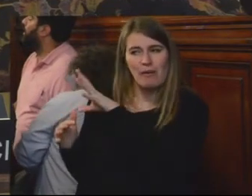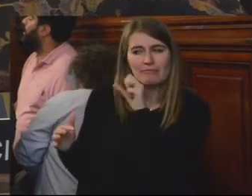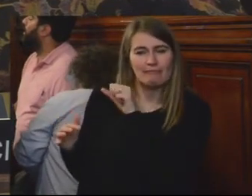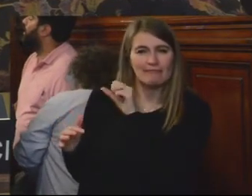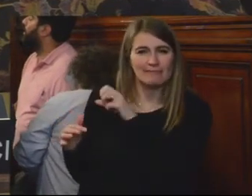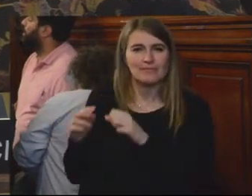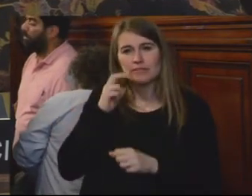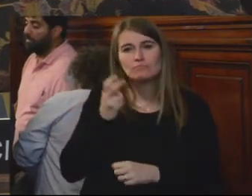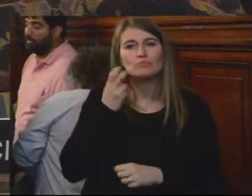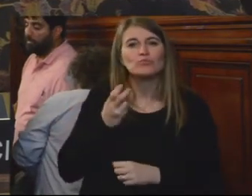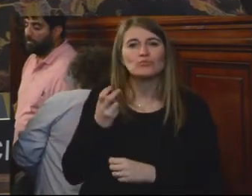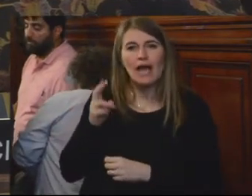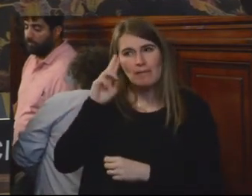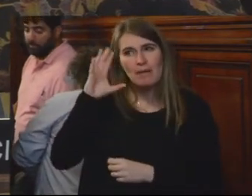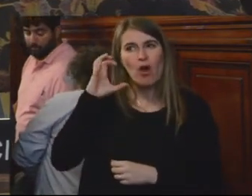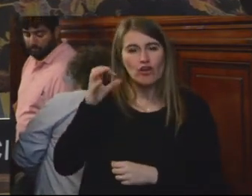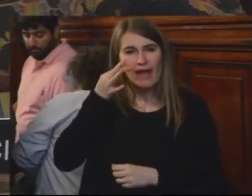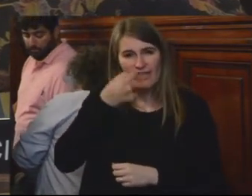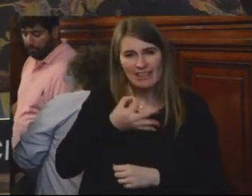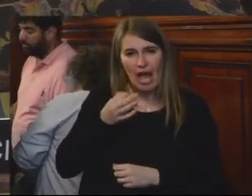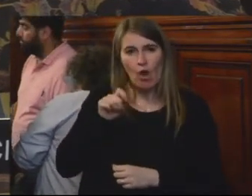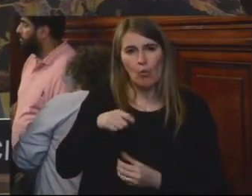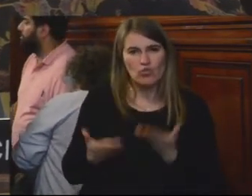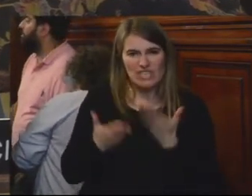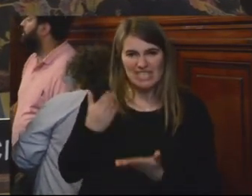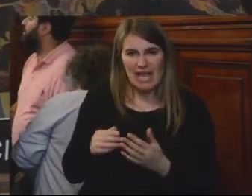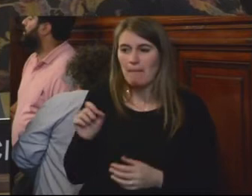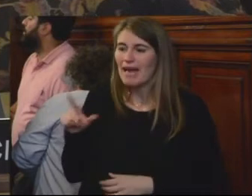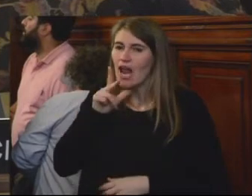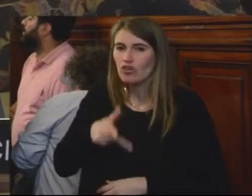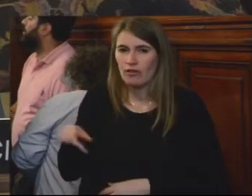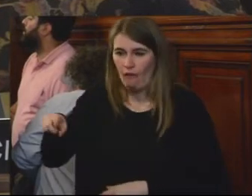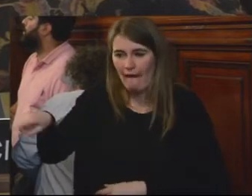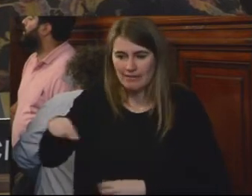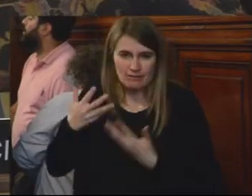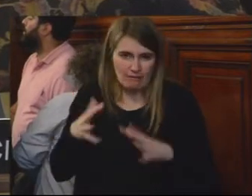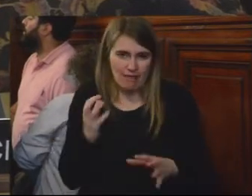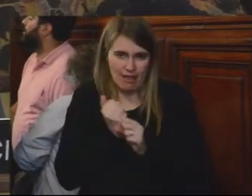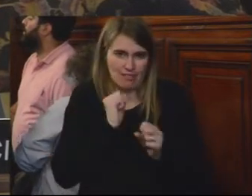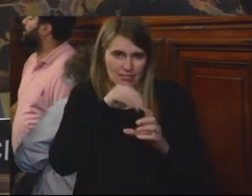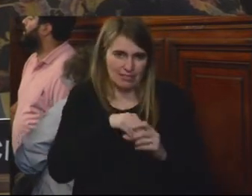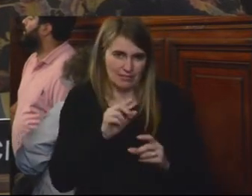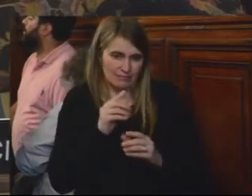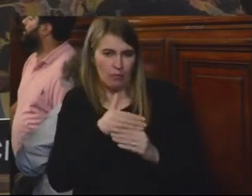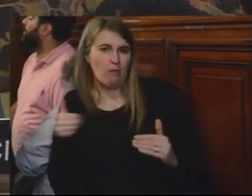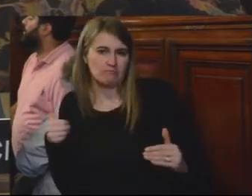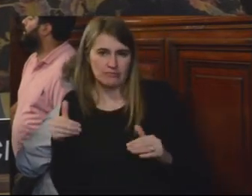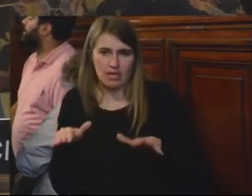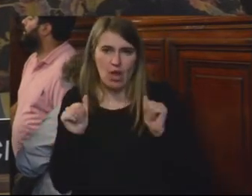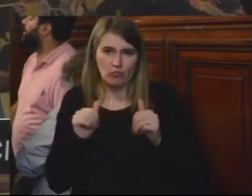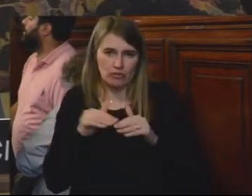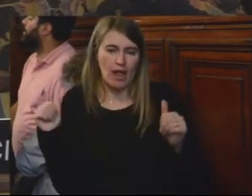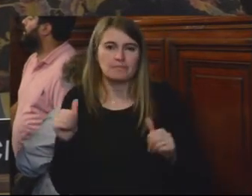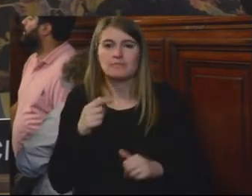están buscando justamente memoria verdad y justicia para sus hijos en consecuencia tampoco voy a responder las alusiones que se han hecho